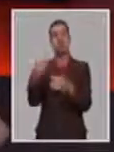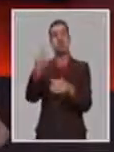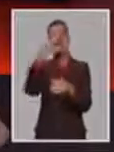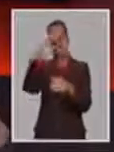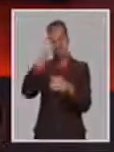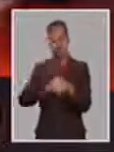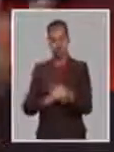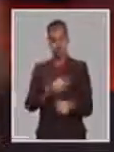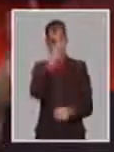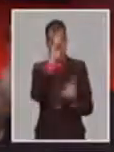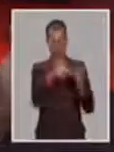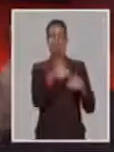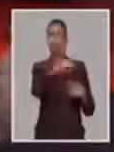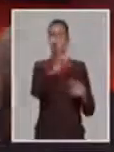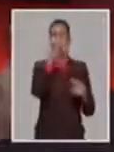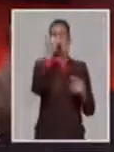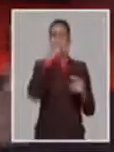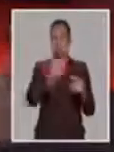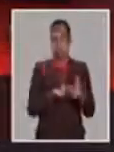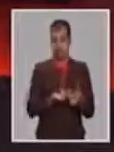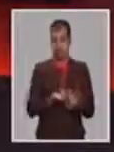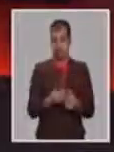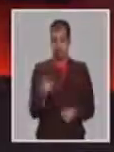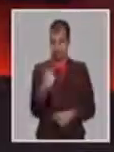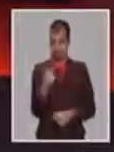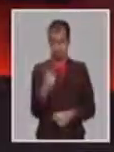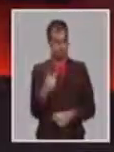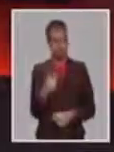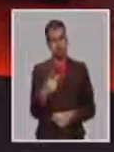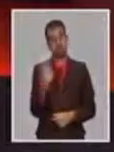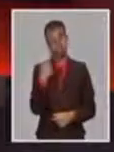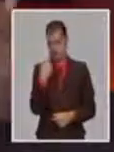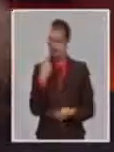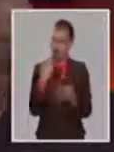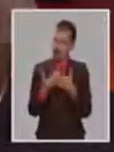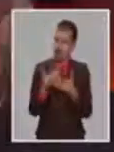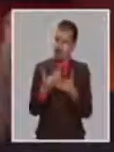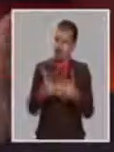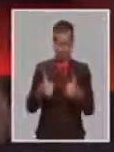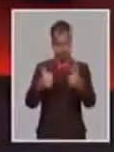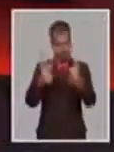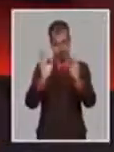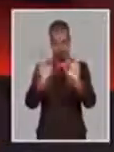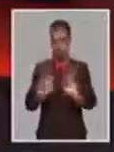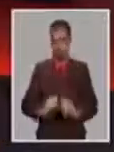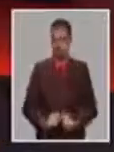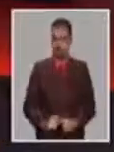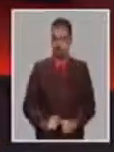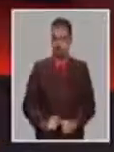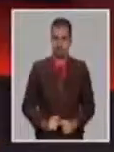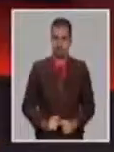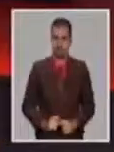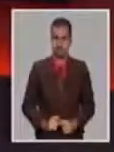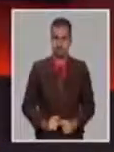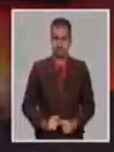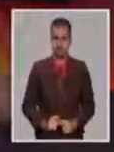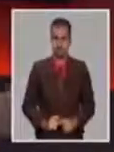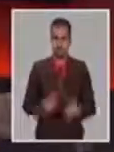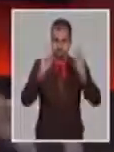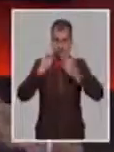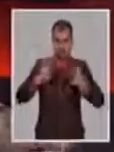LISA y el Policlínico 19 de abril, que ha sido ya también referido en este espacio. Y bueno, estos estudios van a